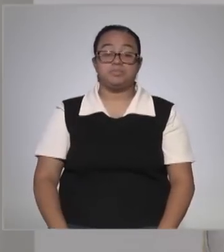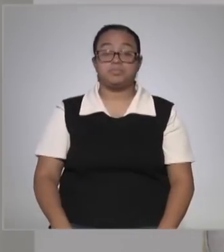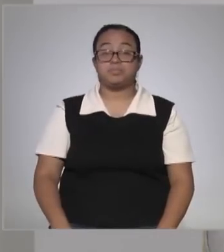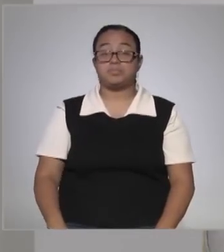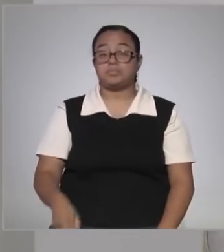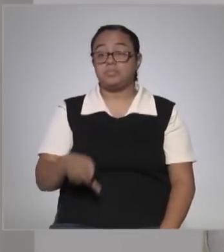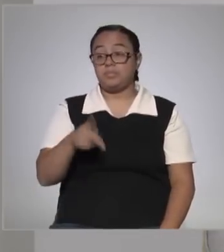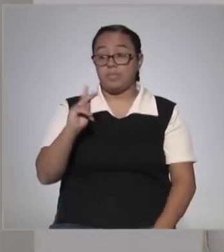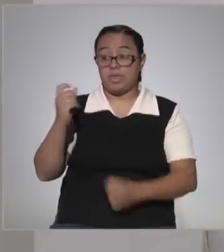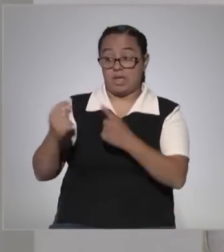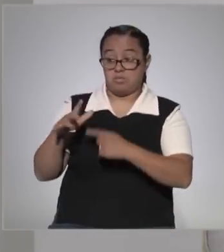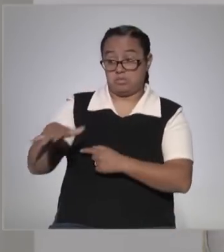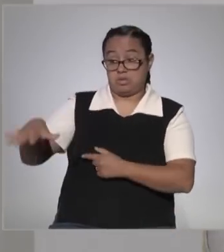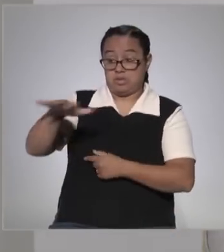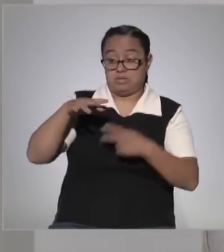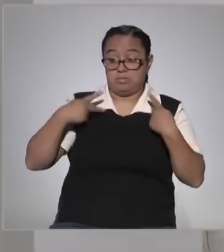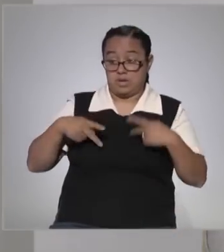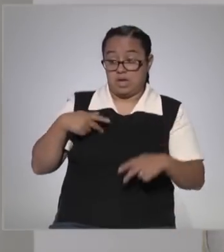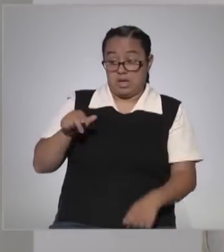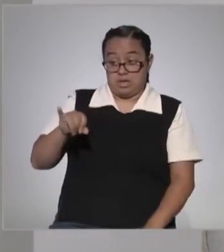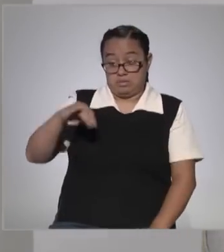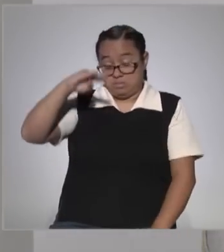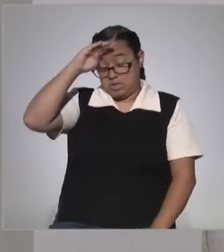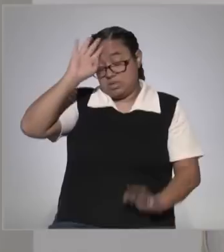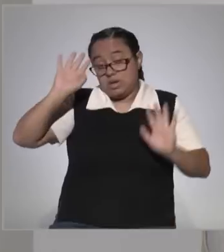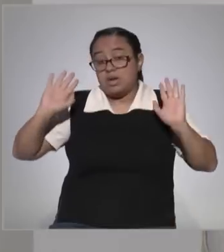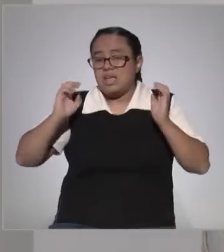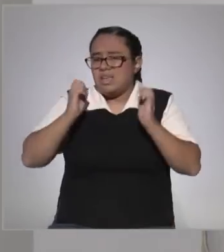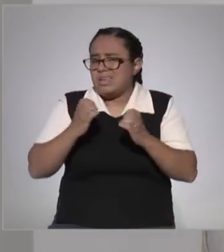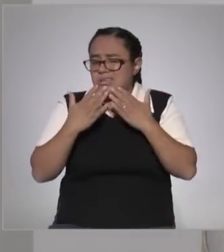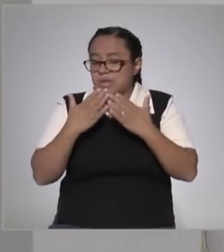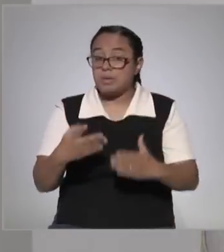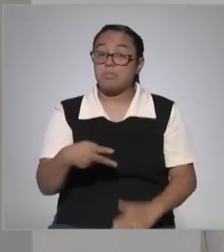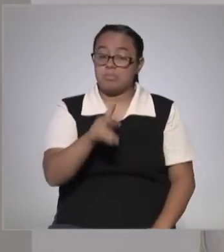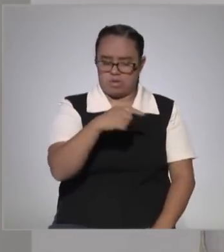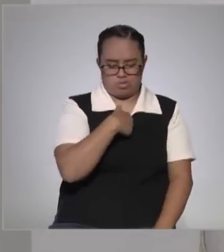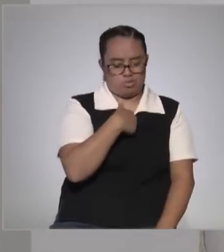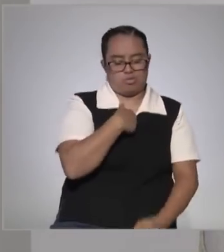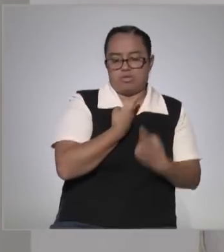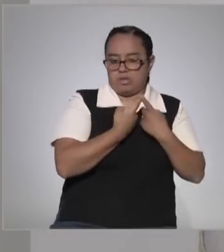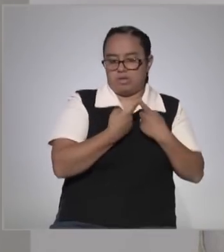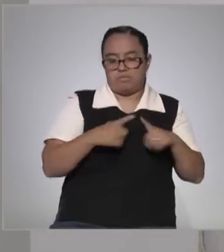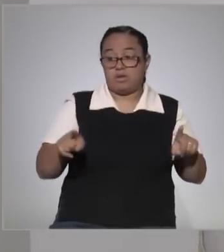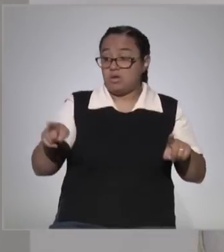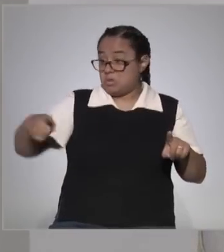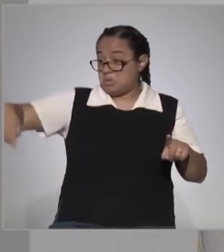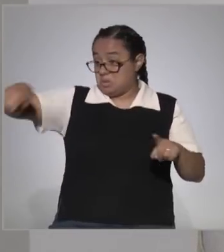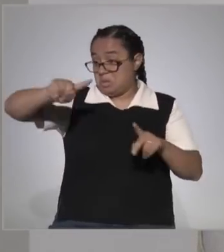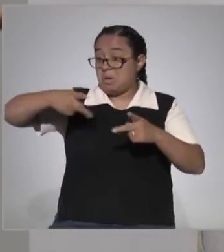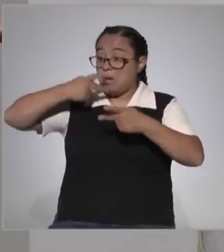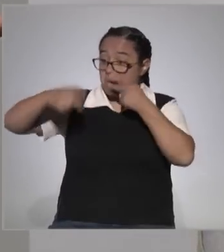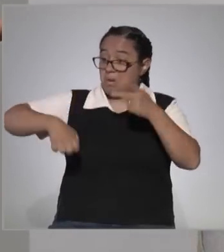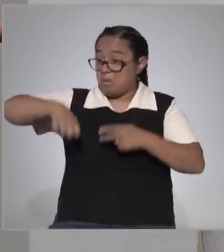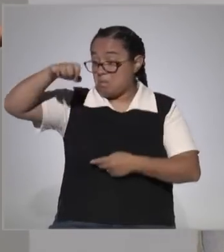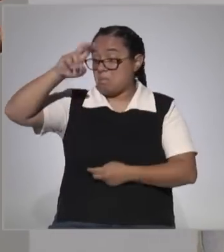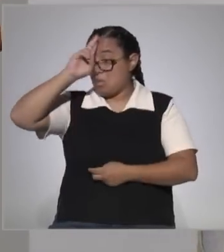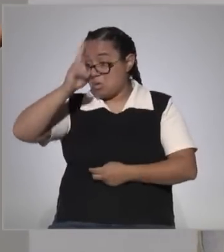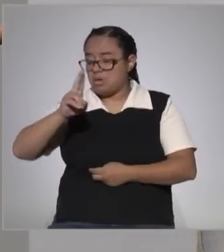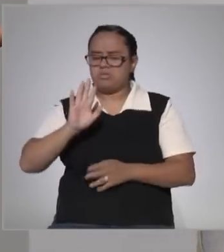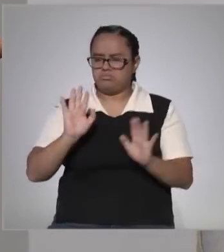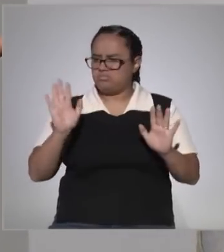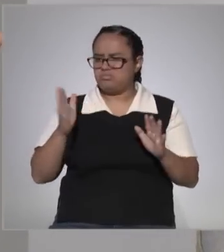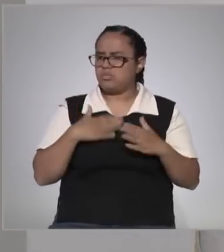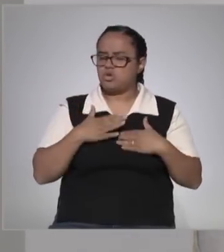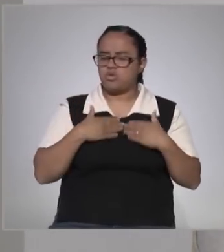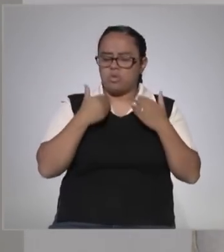espera socialmente, está bien, no es lo que uno quiere al final de cuentas. Ok, eso está ahí, pero yo no quiero eso. Yo voy a seguir trabajando